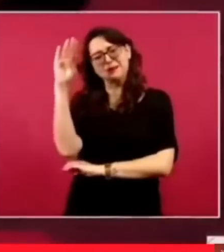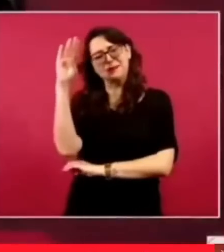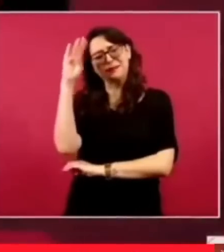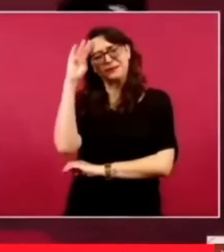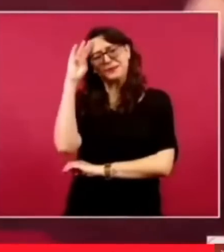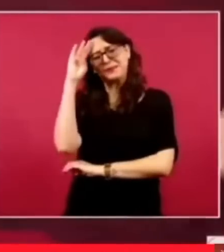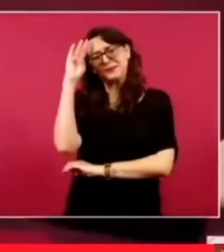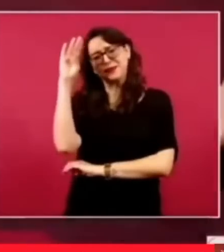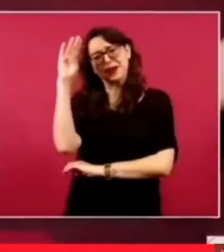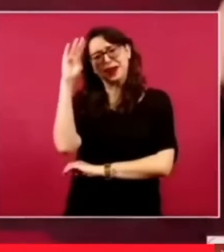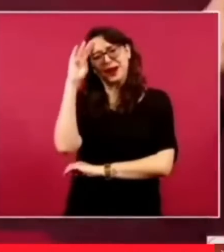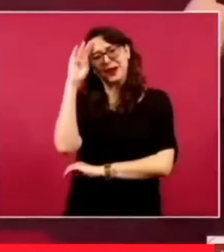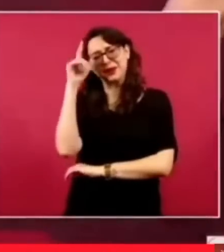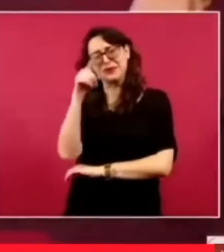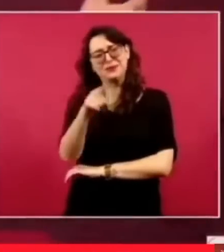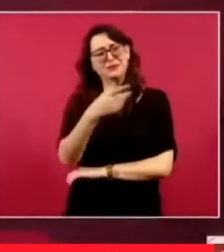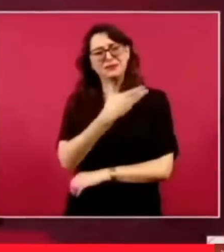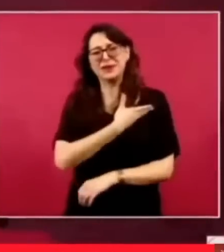Quiere quitar el fentanilo